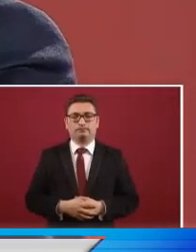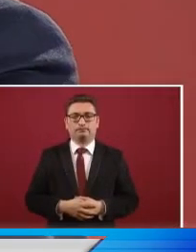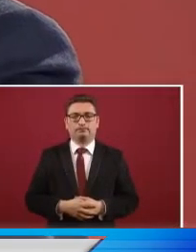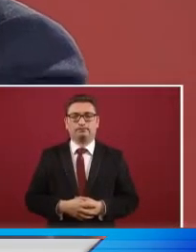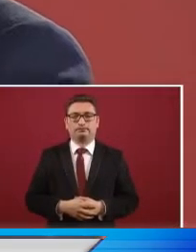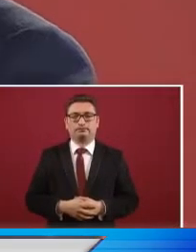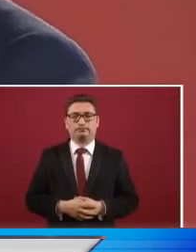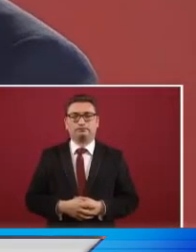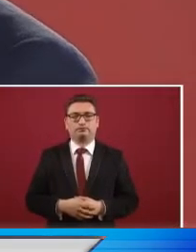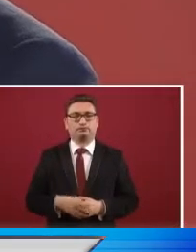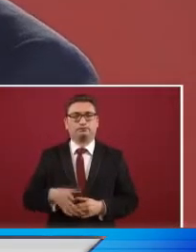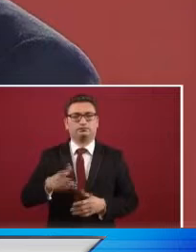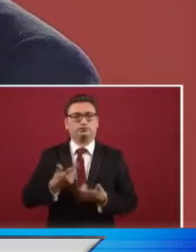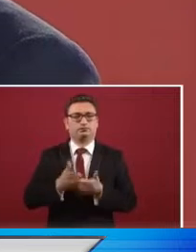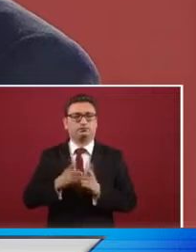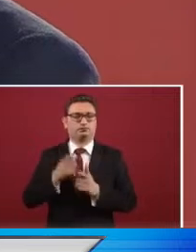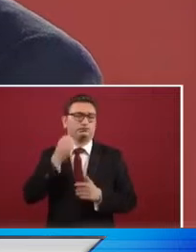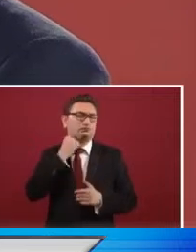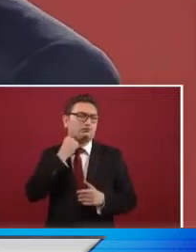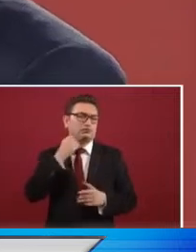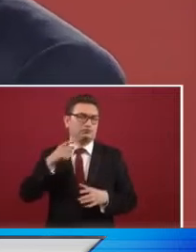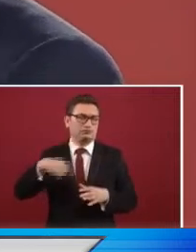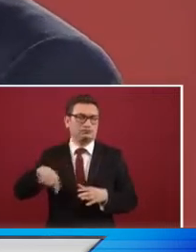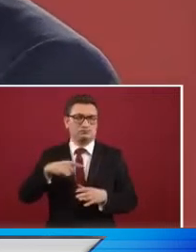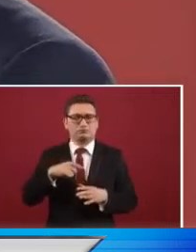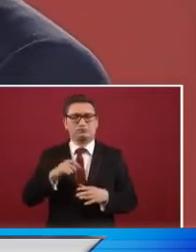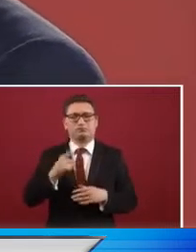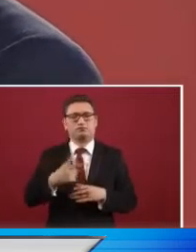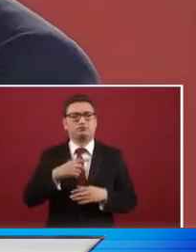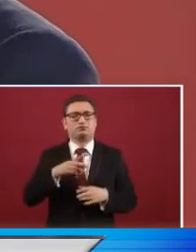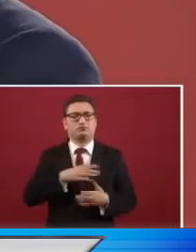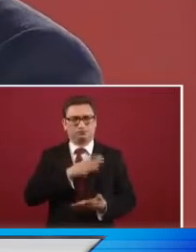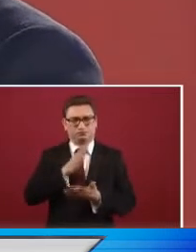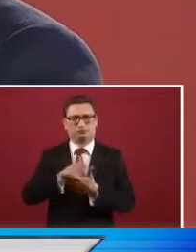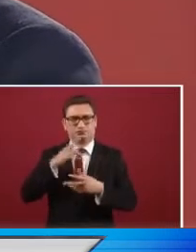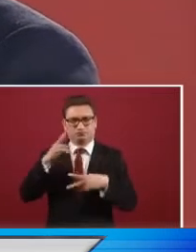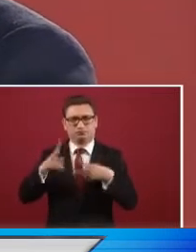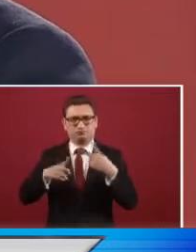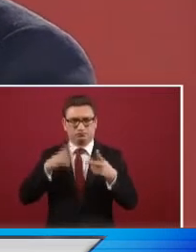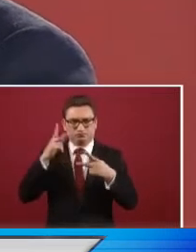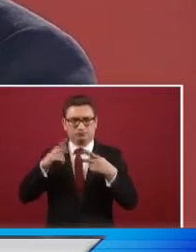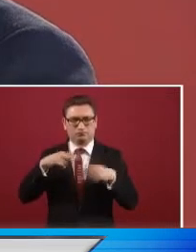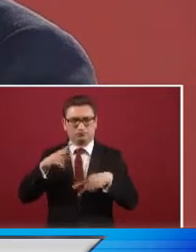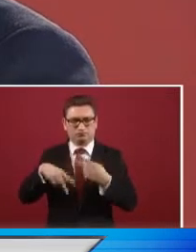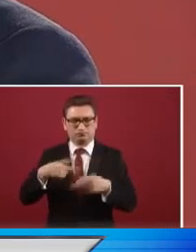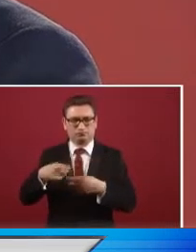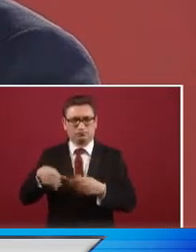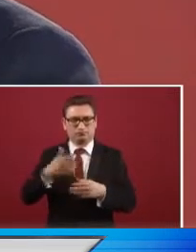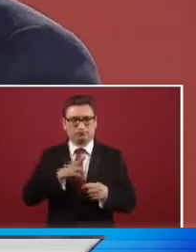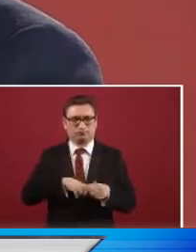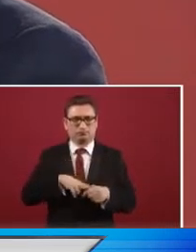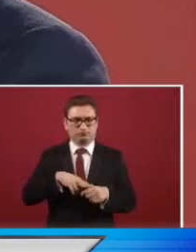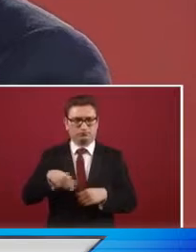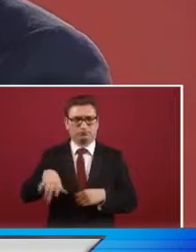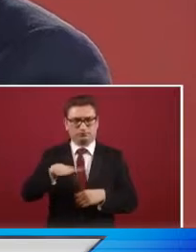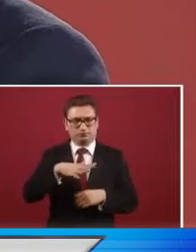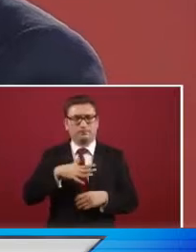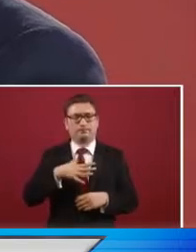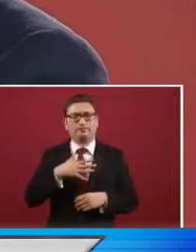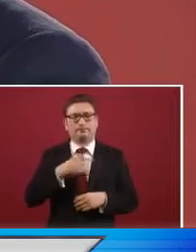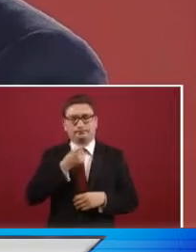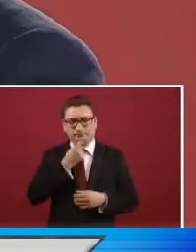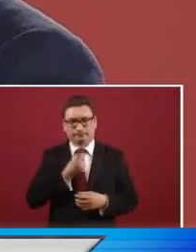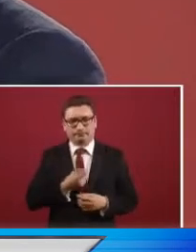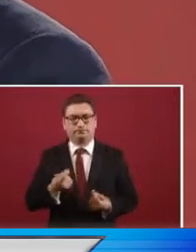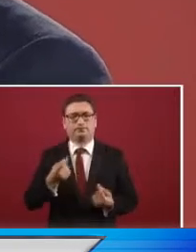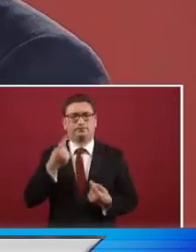compra se eliminó el desabasto provocado por las empresas que manejaban monopólicamente este medicamento. No se permitirá ningún chantaje ni la corrupción,